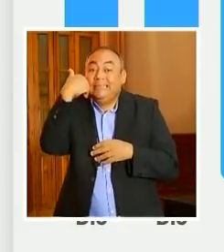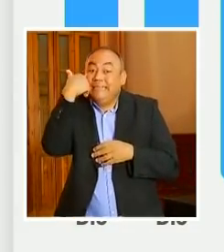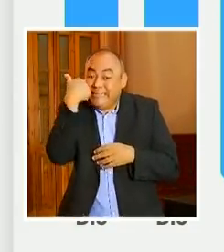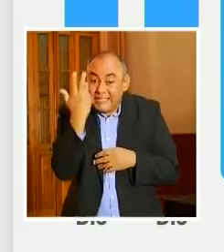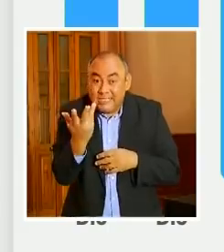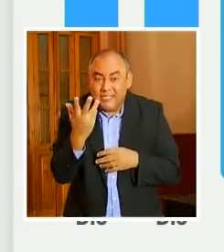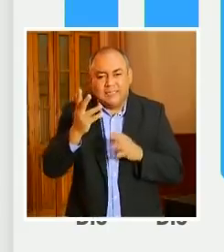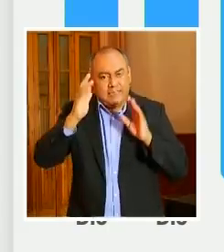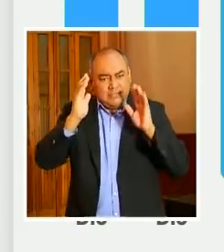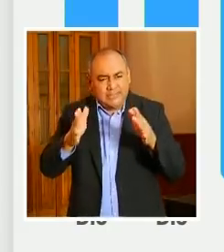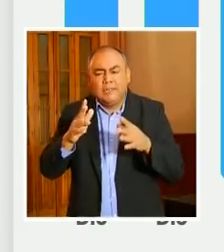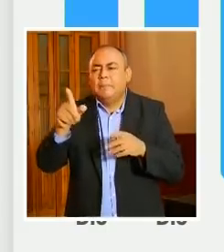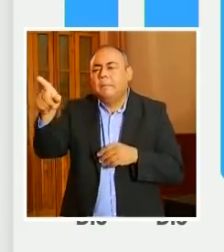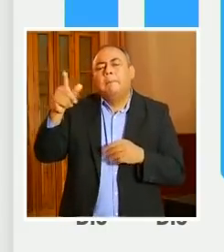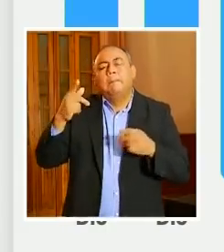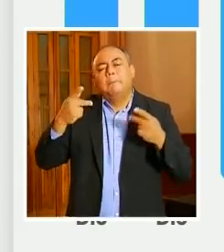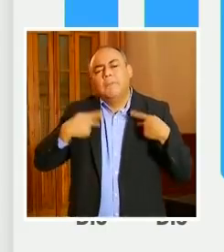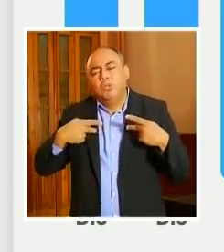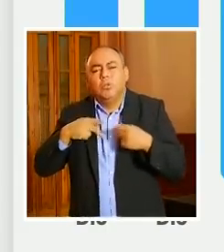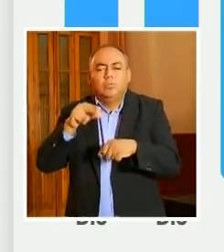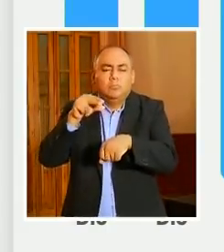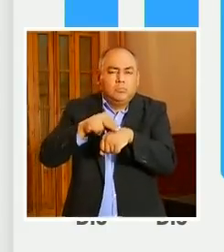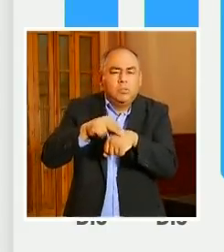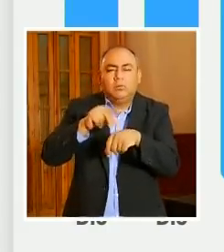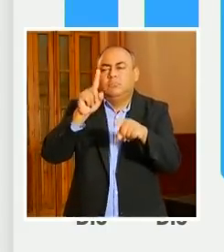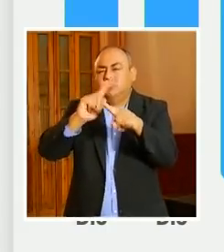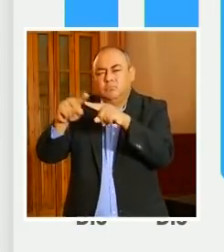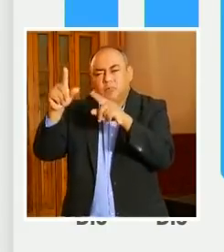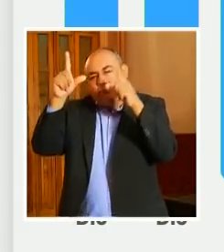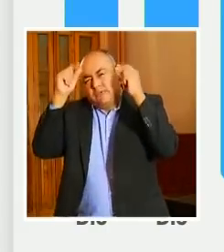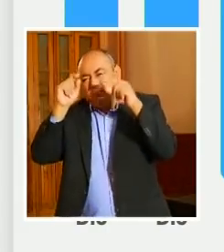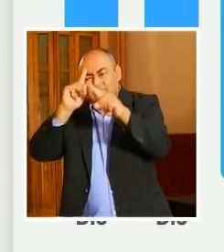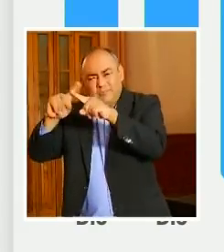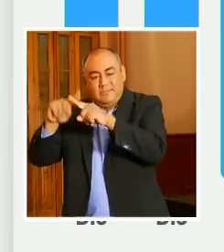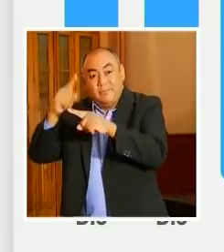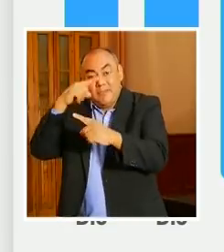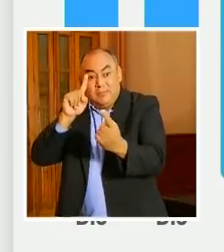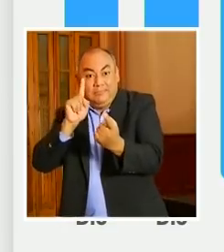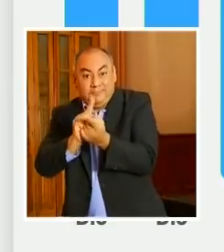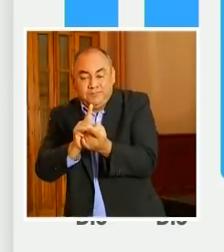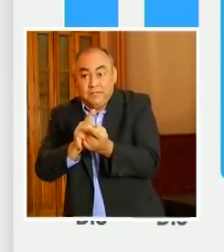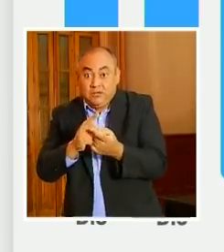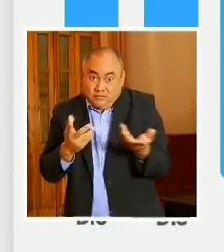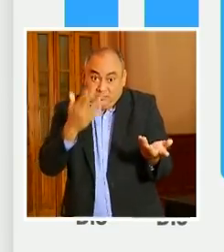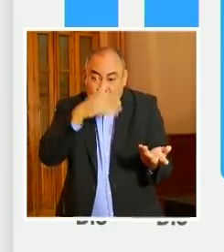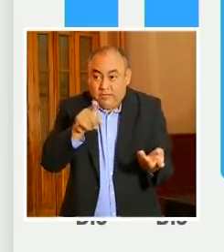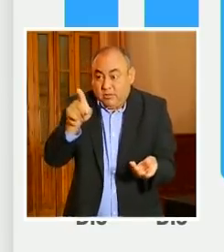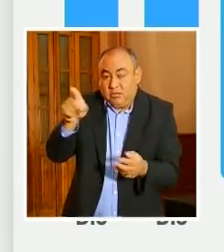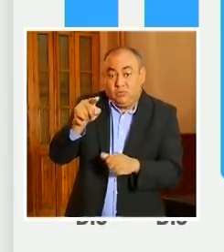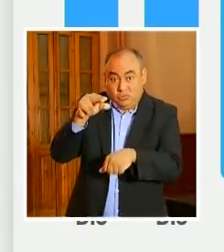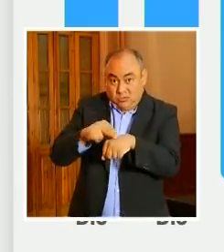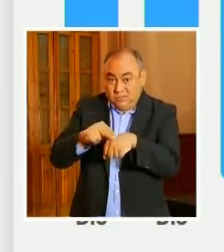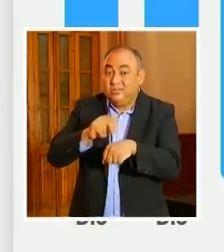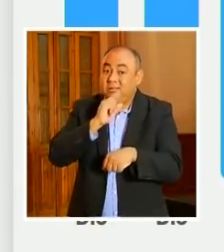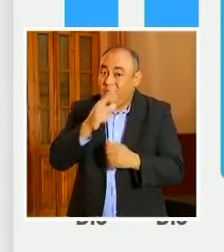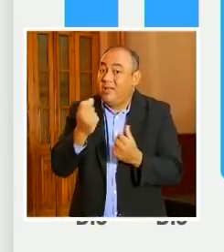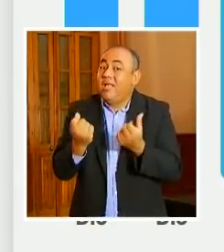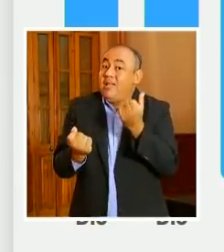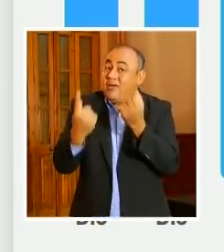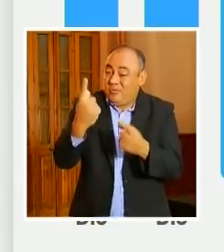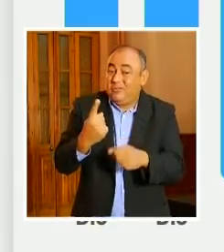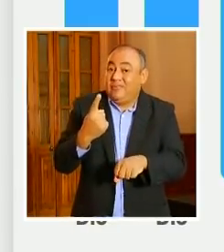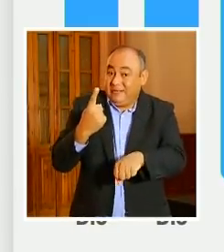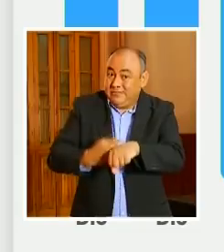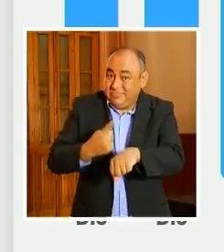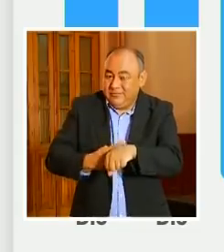personal suficiente, porque también el personal médico se enferma. Y lo que ha sucedido en otras partes del mundo